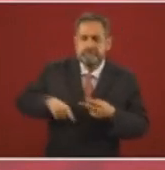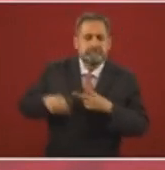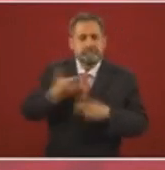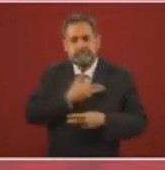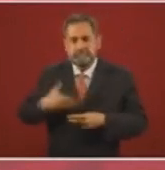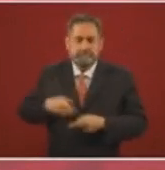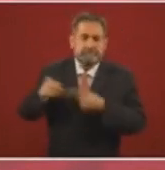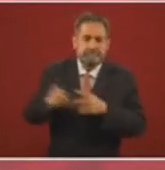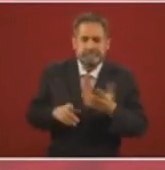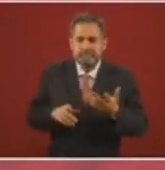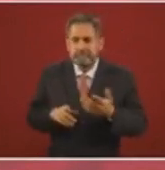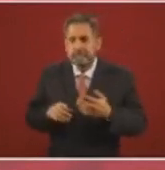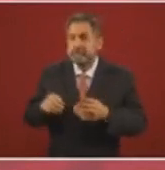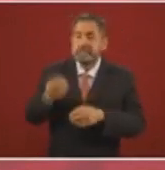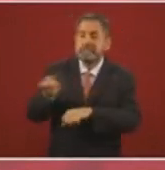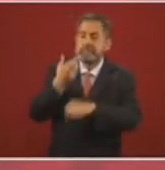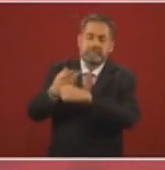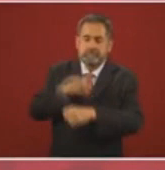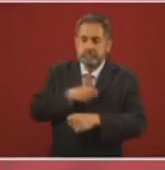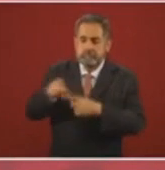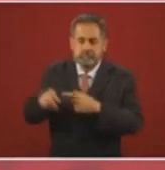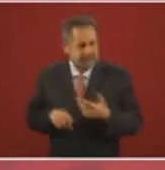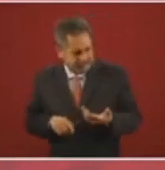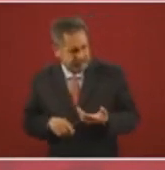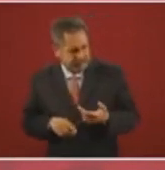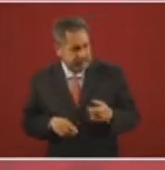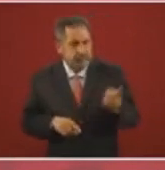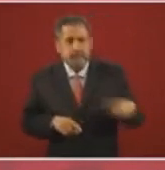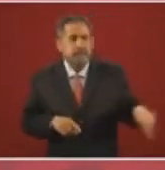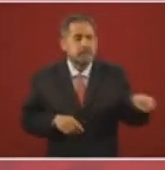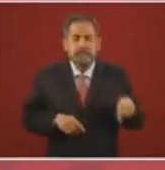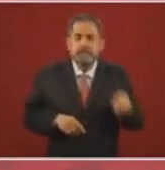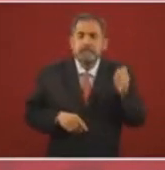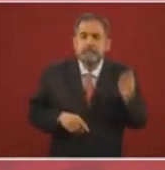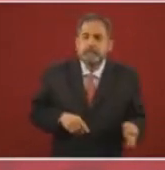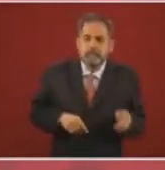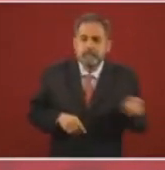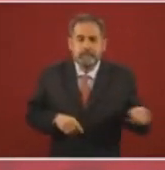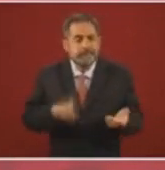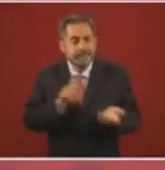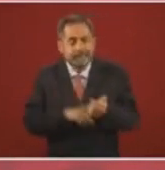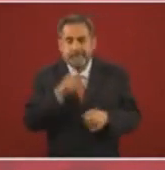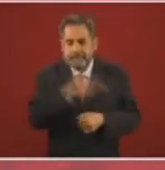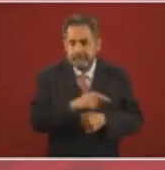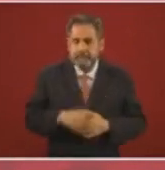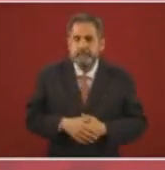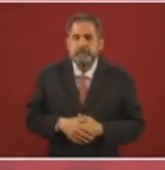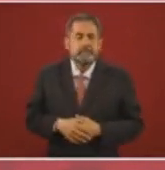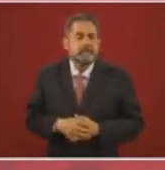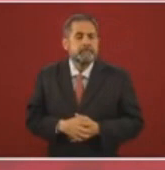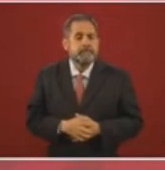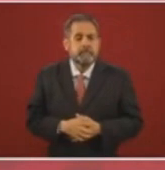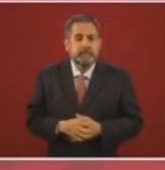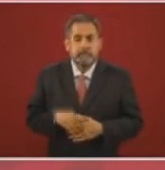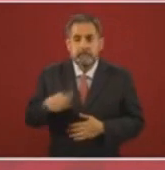presidente es que es culpa del secretario salud no lo habían reconocido los trabajadores que él era el que estaba haciendo la visita